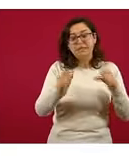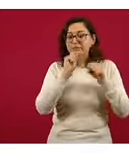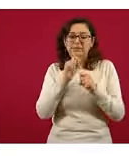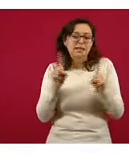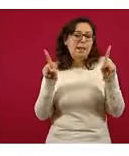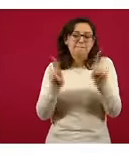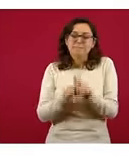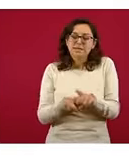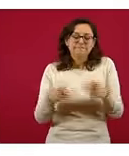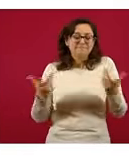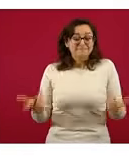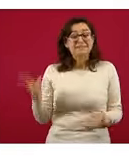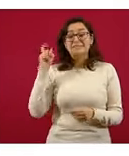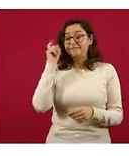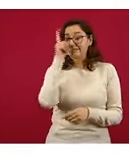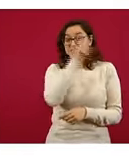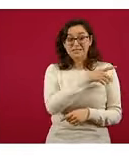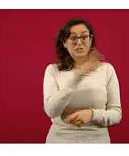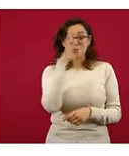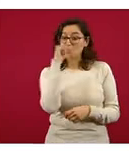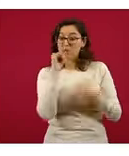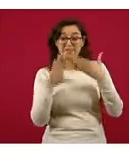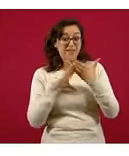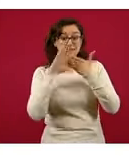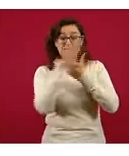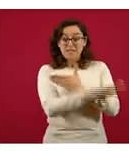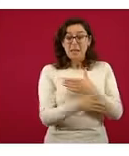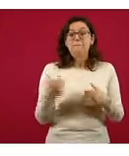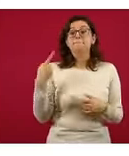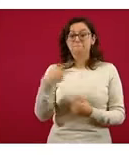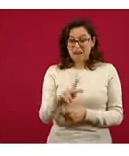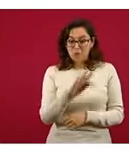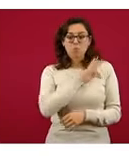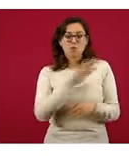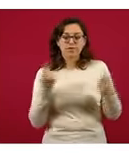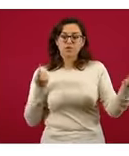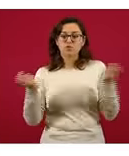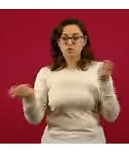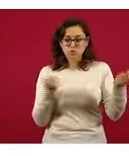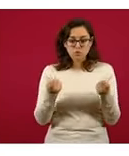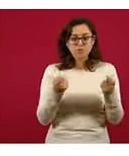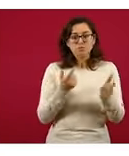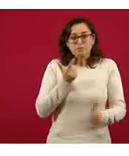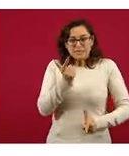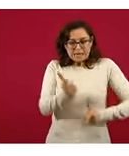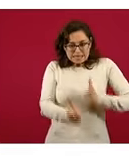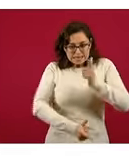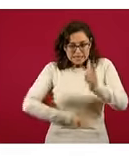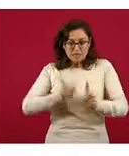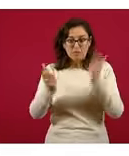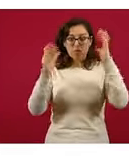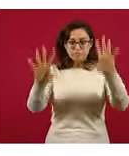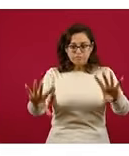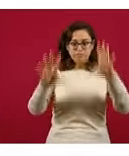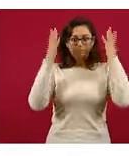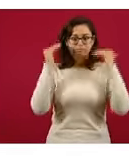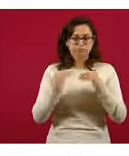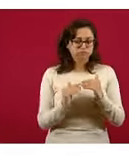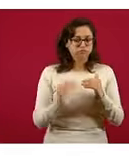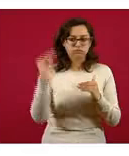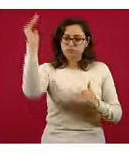Lo que sí es evitable es que la velocidad sea la misma y que no lleguemos al mismo número